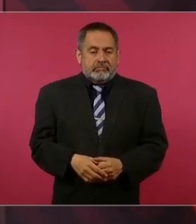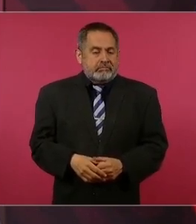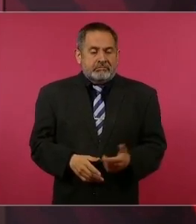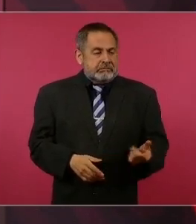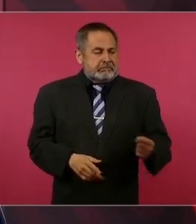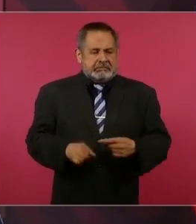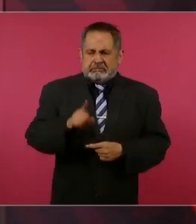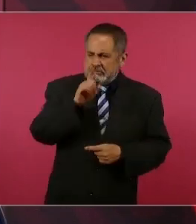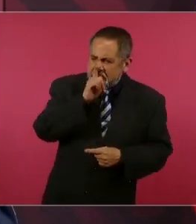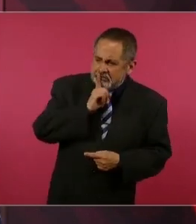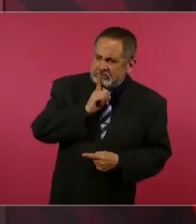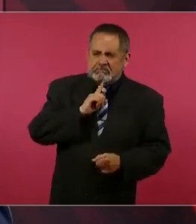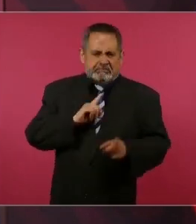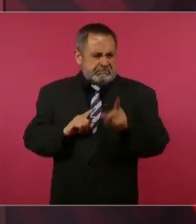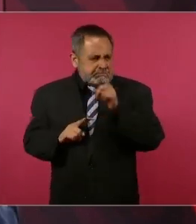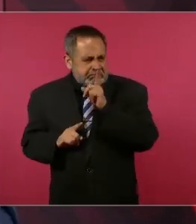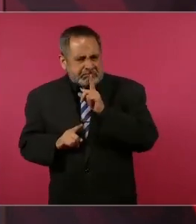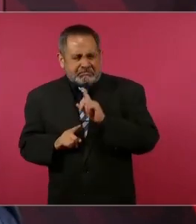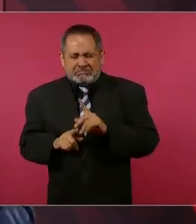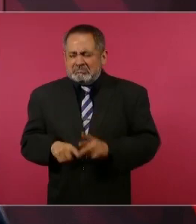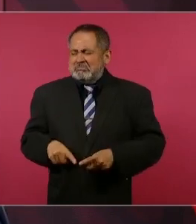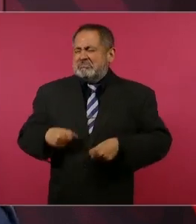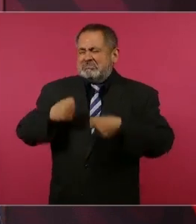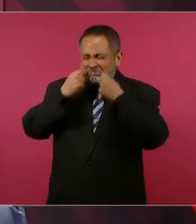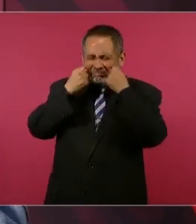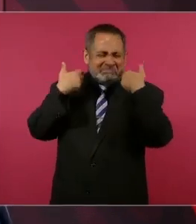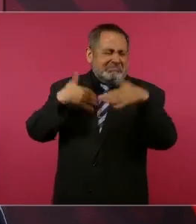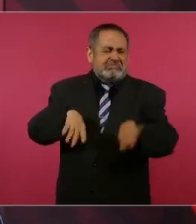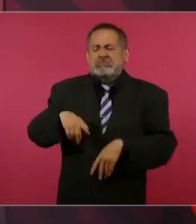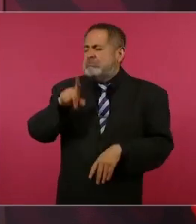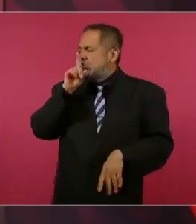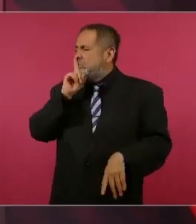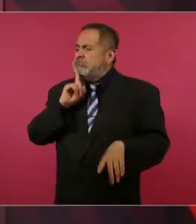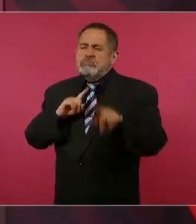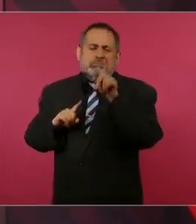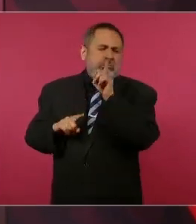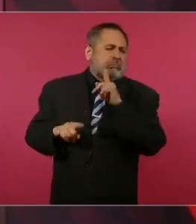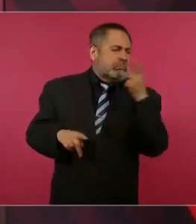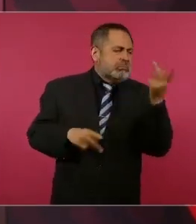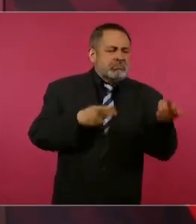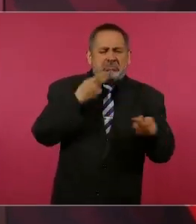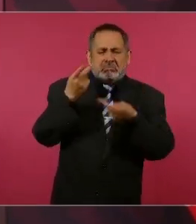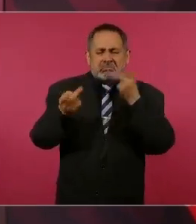Mienten sin recato alguno.